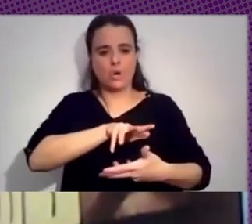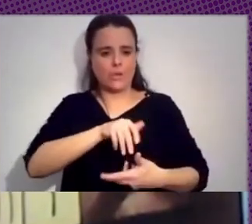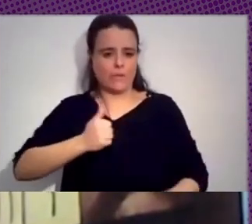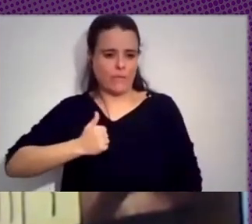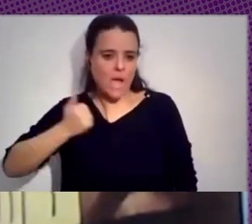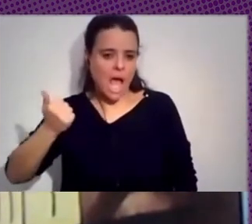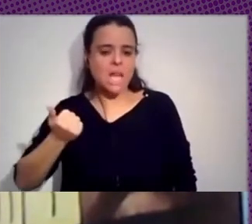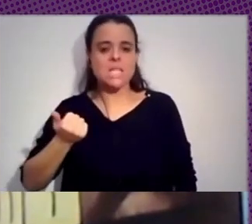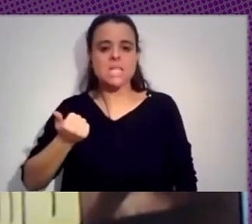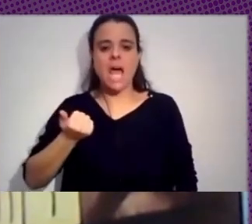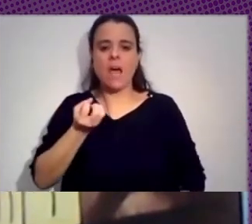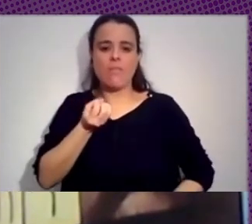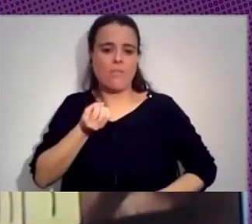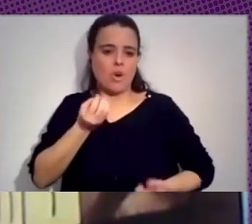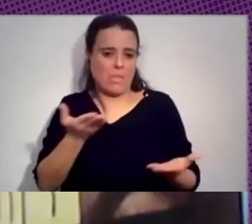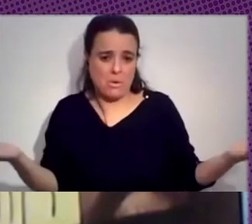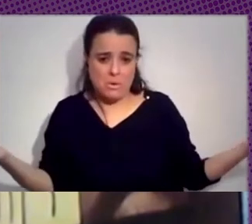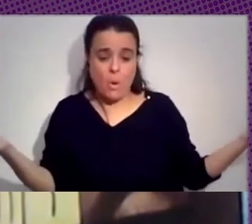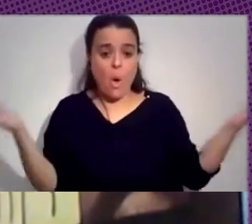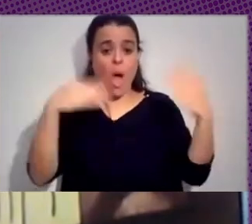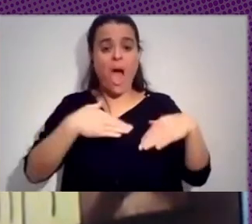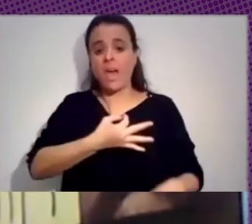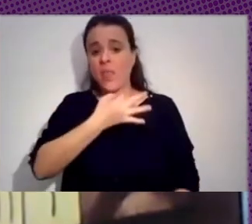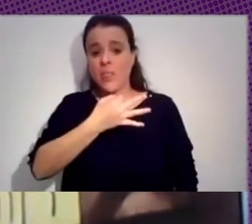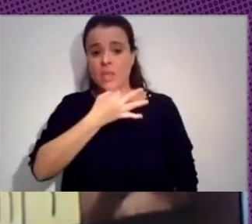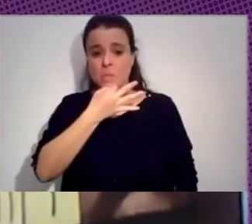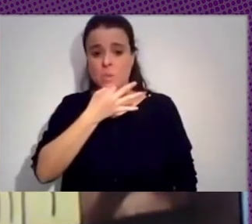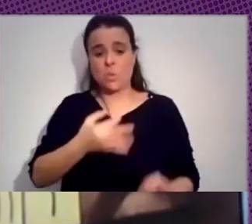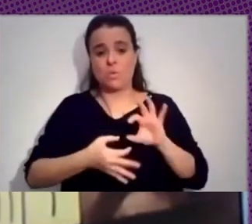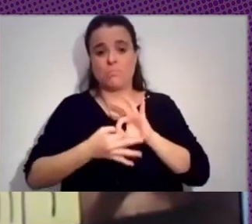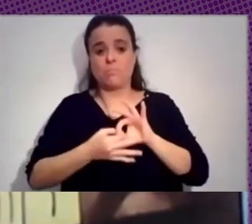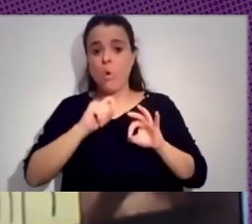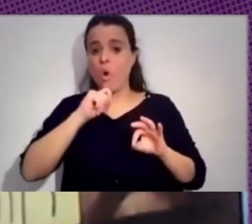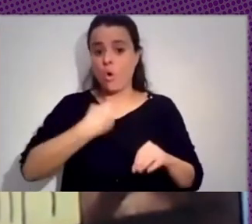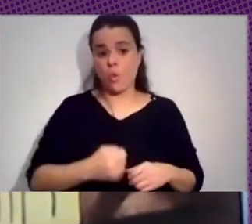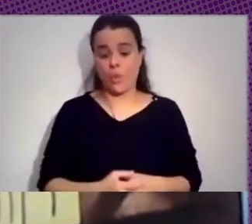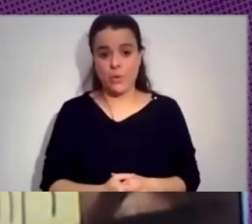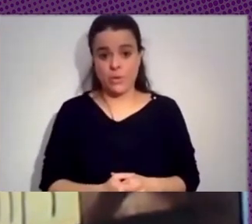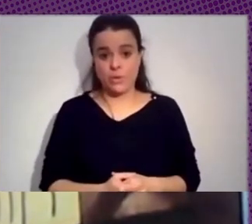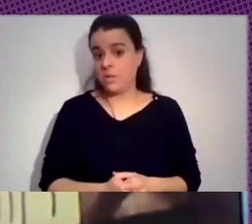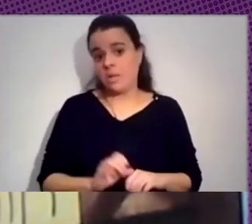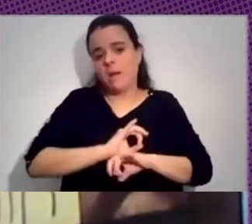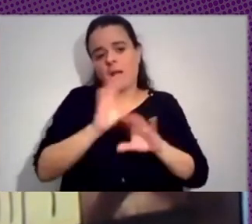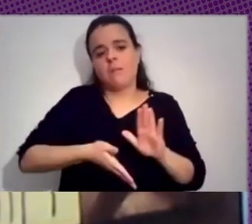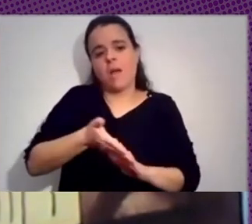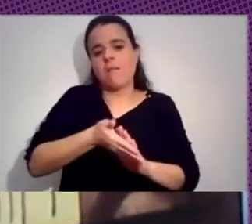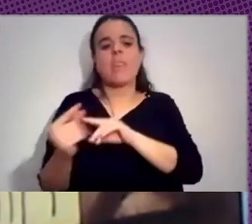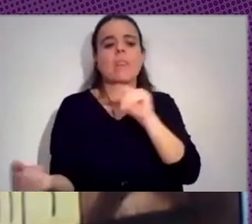fake news, desinformación, discurso de odio. Y por supuesto va a llegar más temprano que tarde la discusión sobre cómo